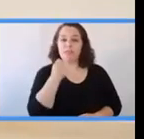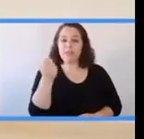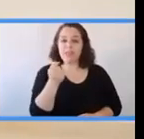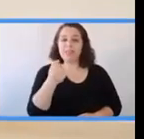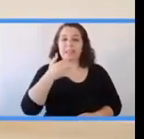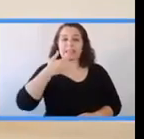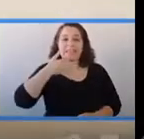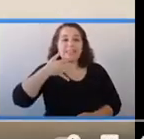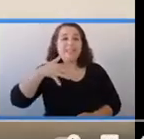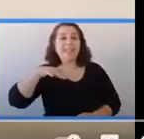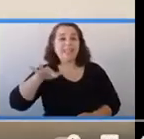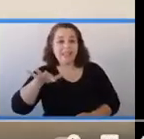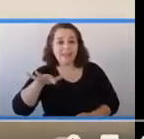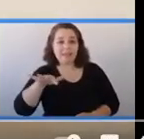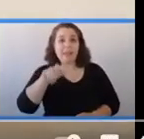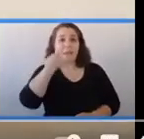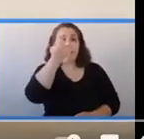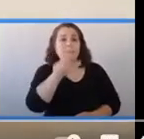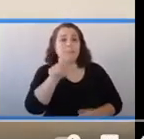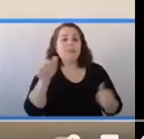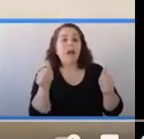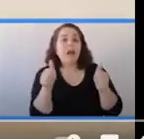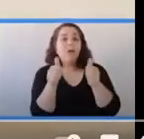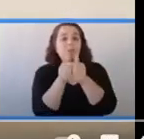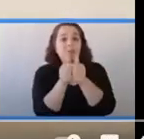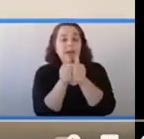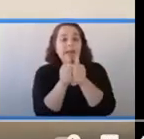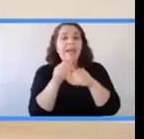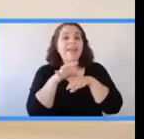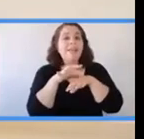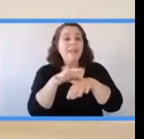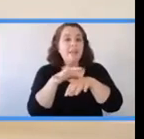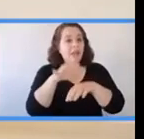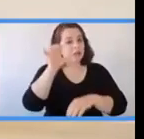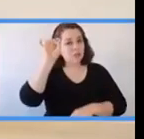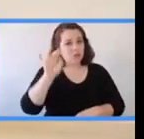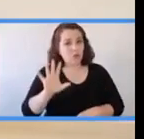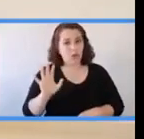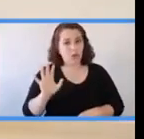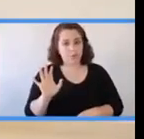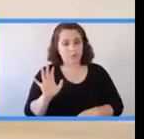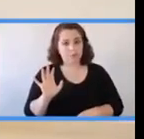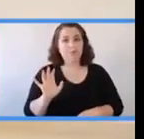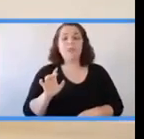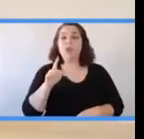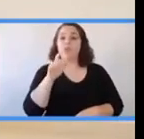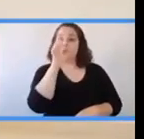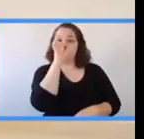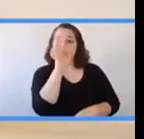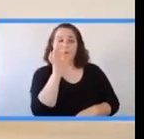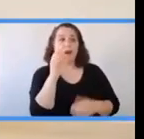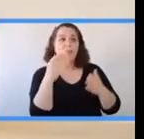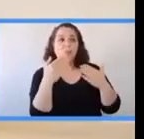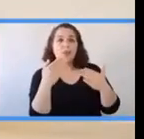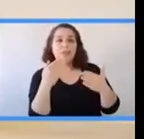en cuenta que esa persona de apoyo solo es una guía y que nunca